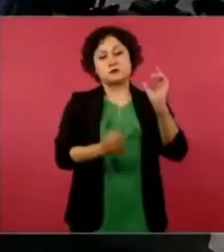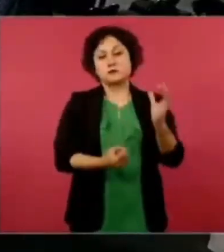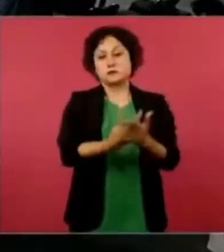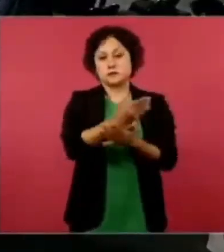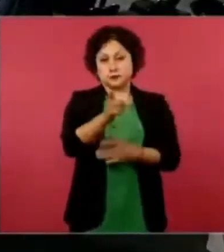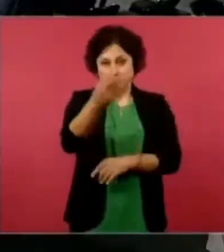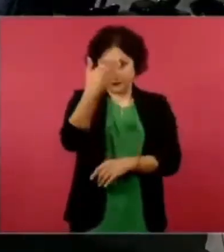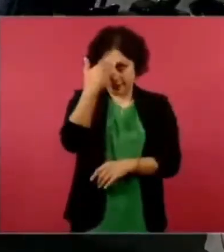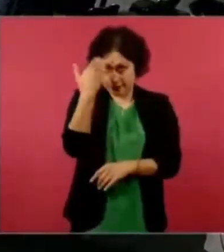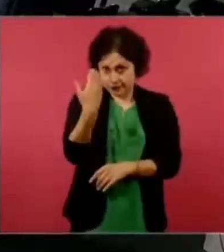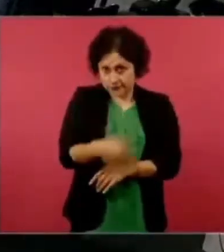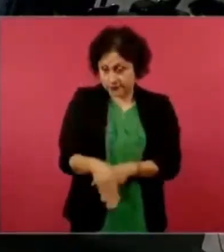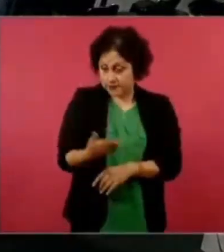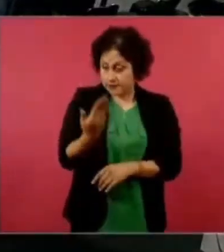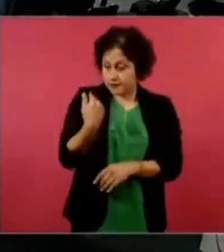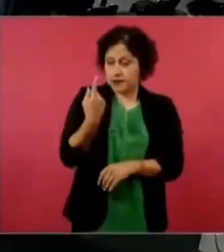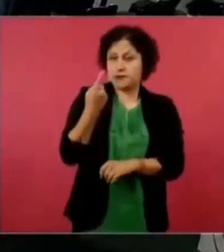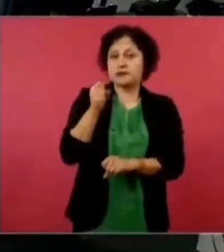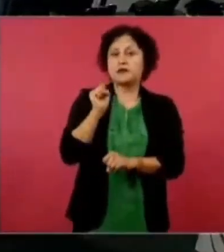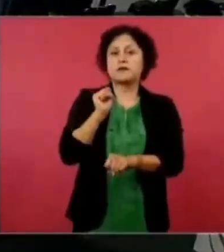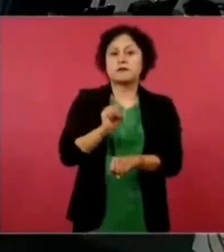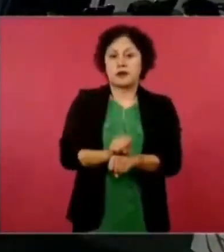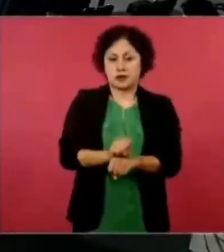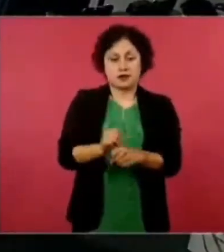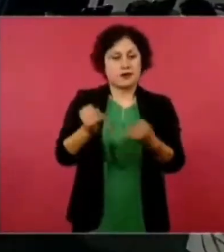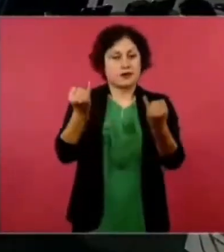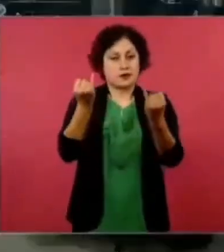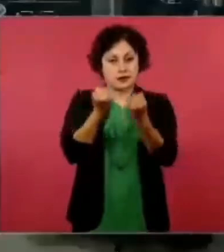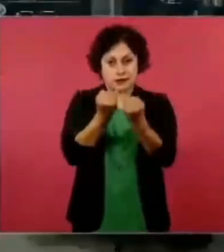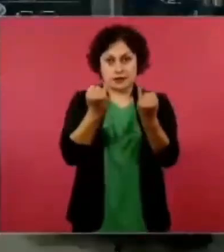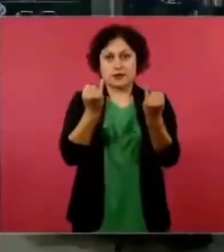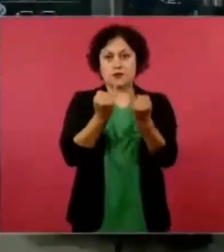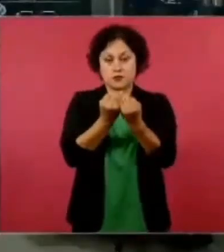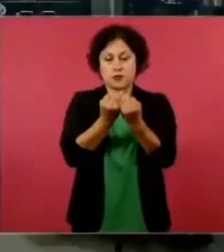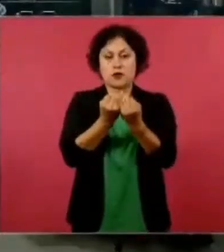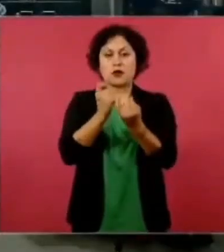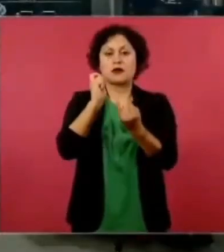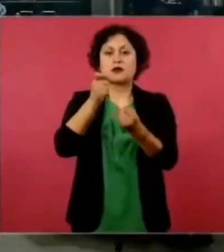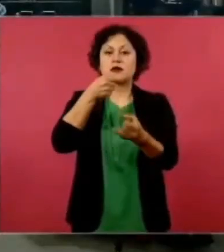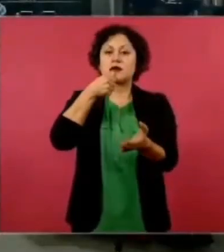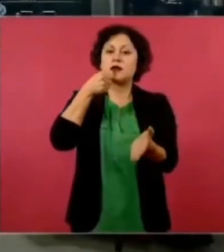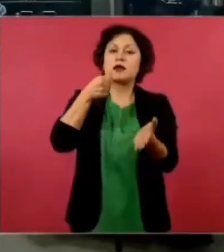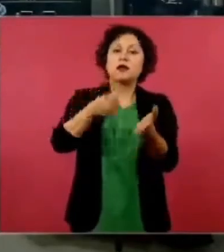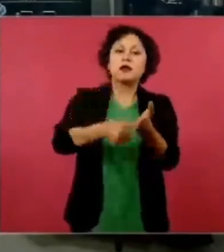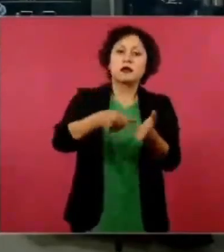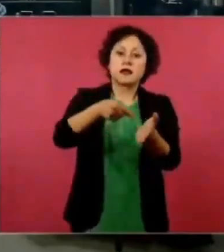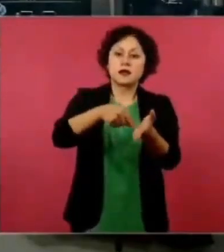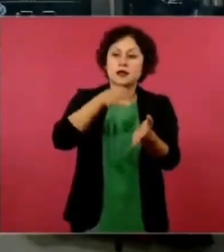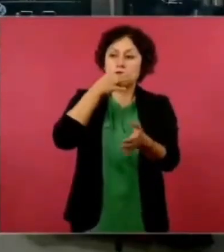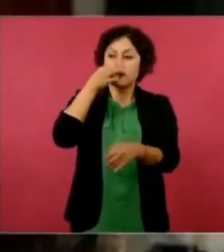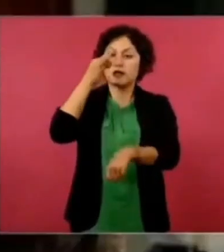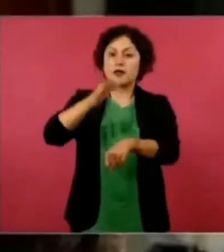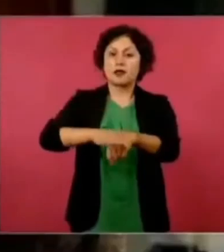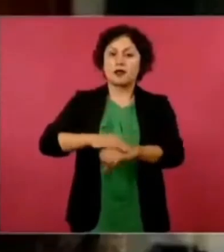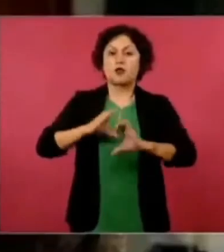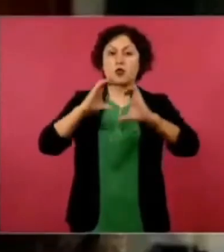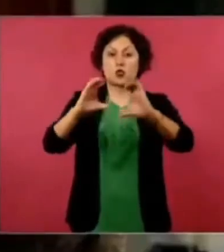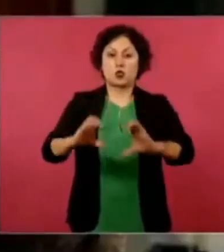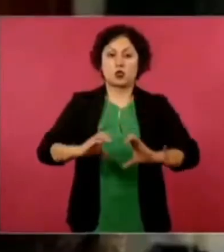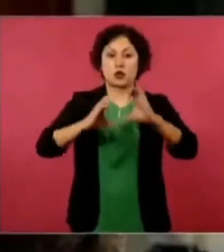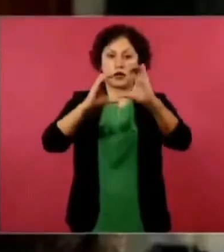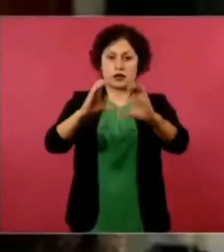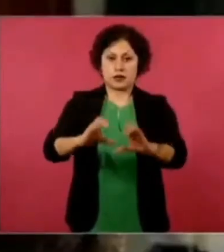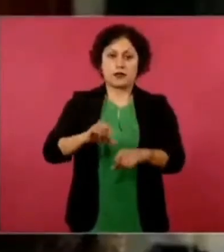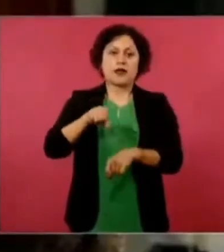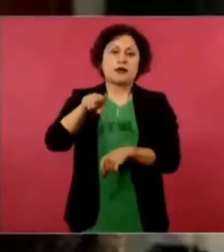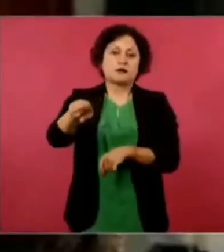pasada también se ordenó, se cambió la medida cautelar y podrá llevar su juicio en